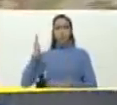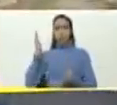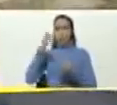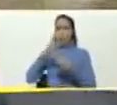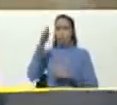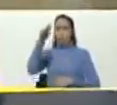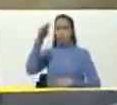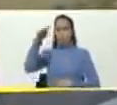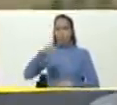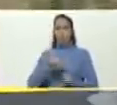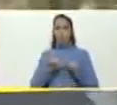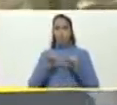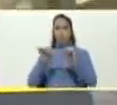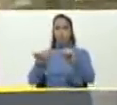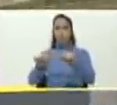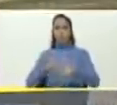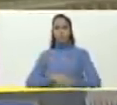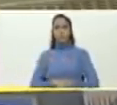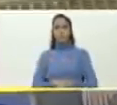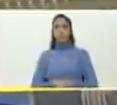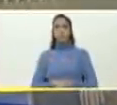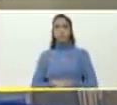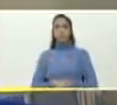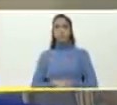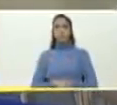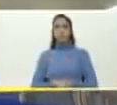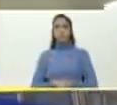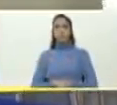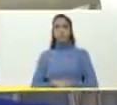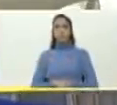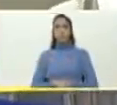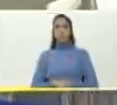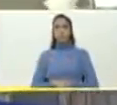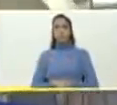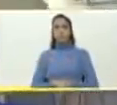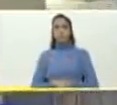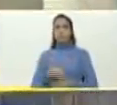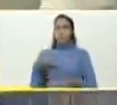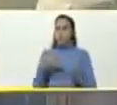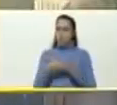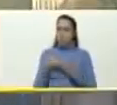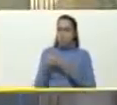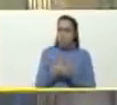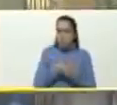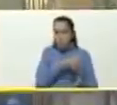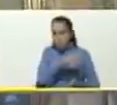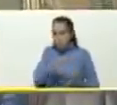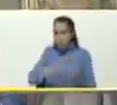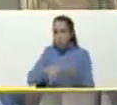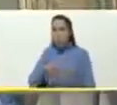avanzar. Ha habido mucho ruido en relación a estos temas.